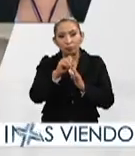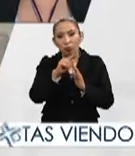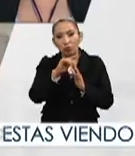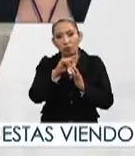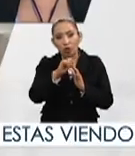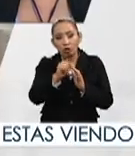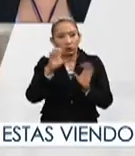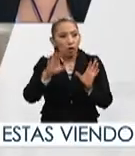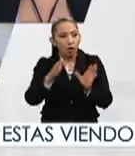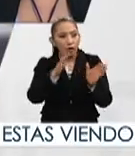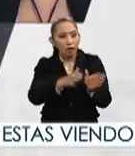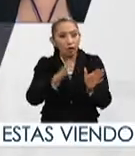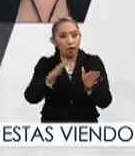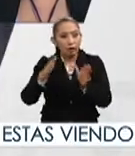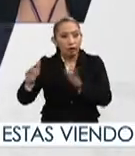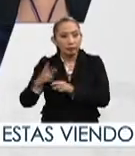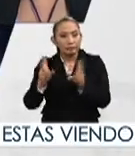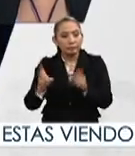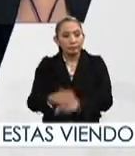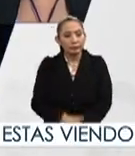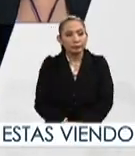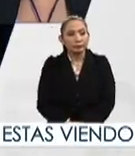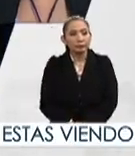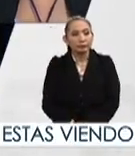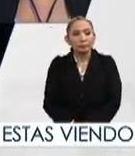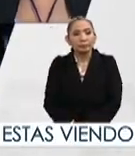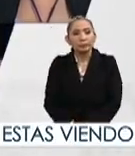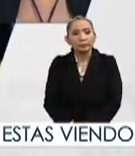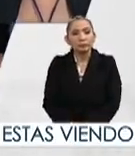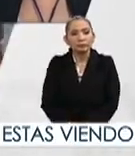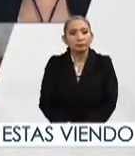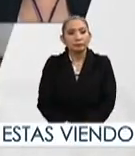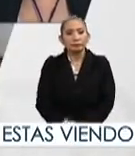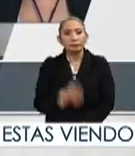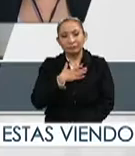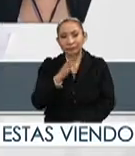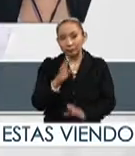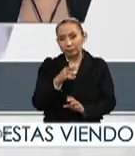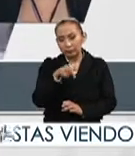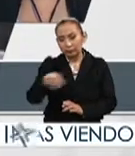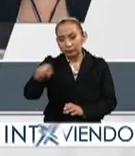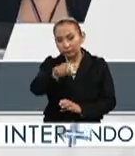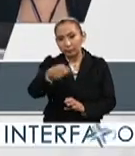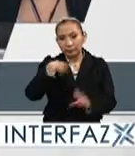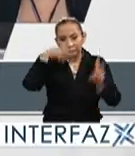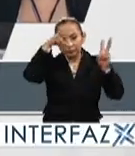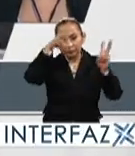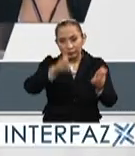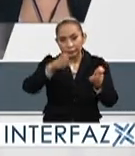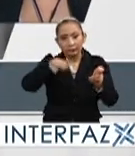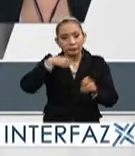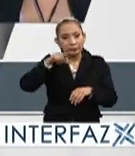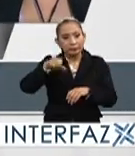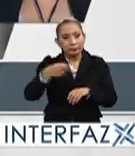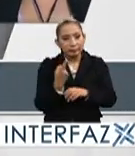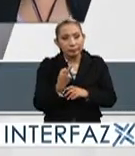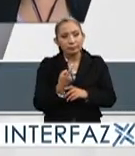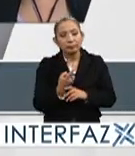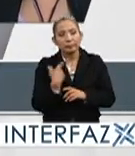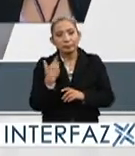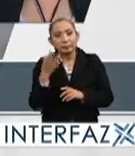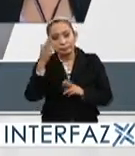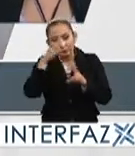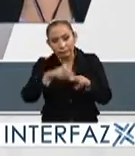módulos o las temáticas? Bueno, básicamente la temática tiene que ver con